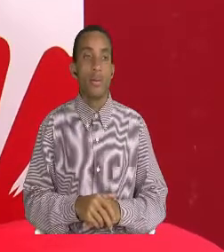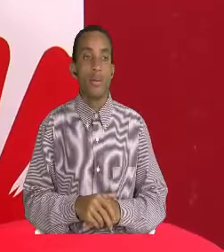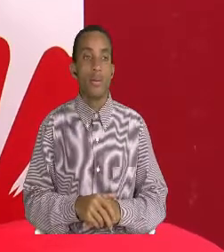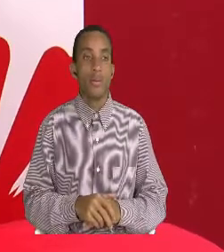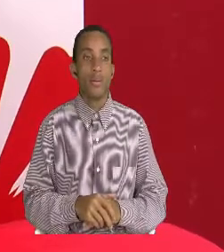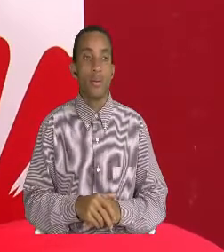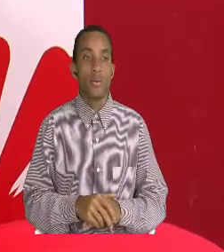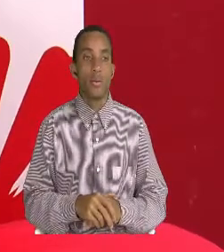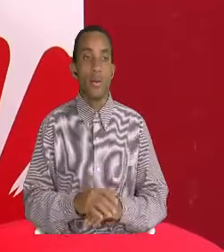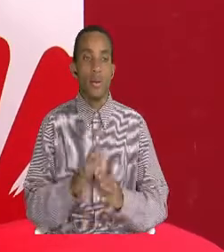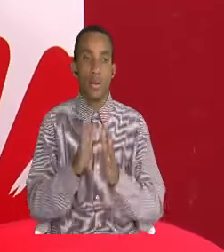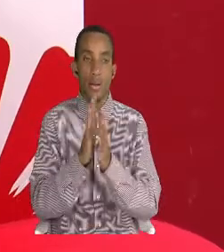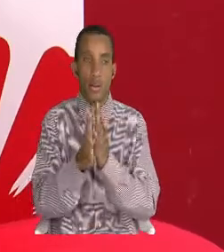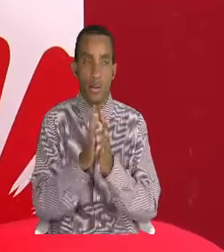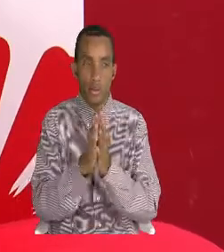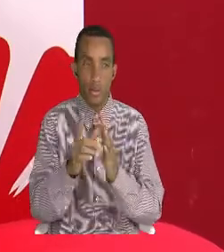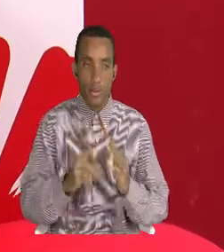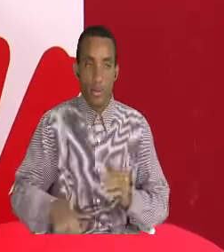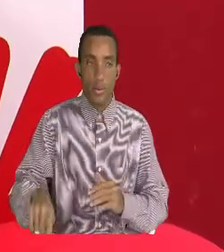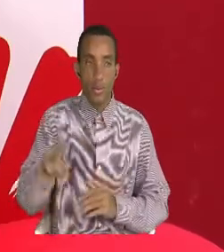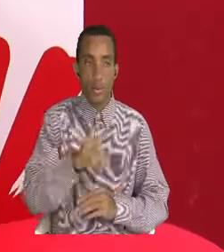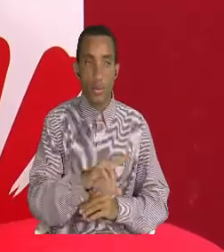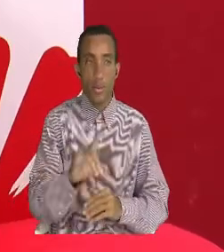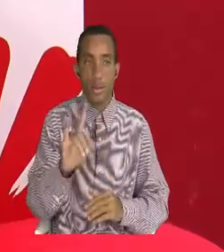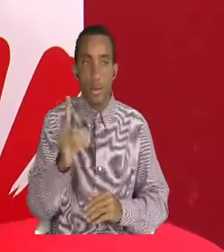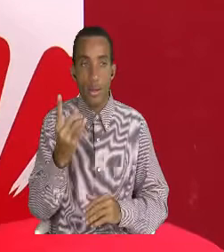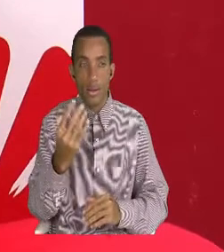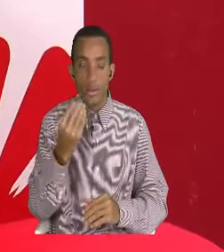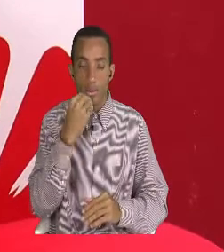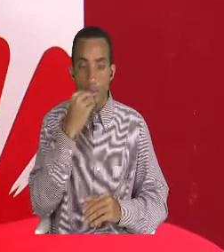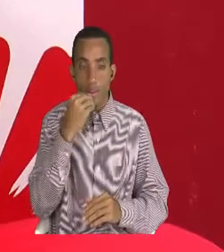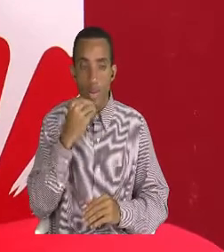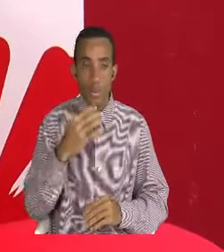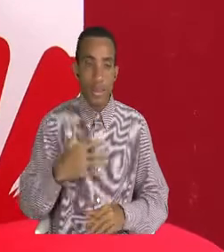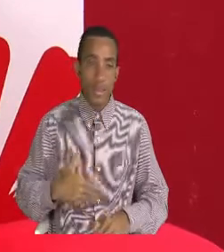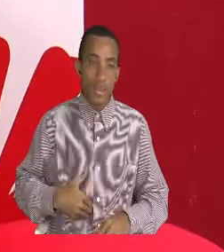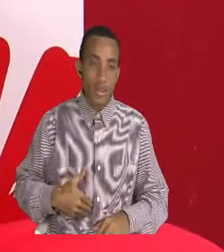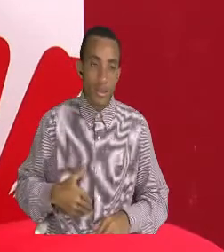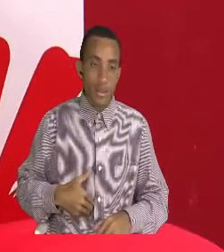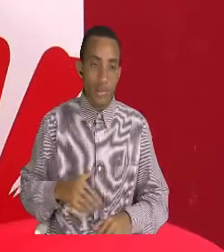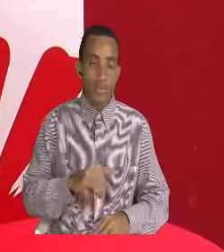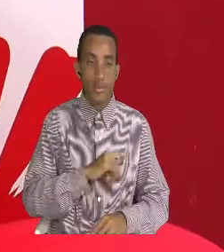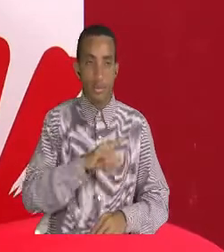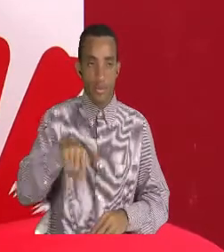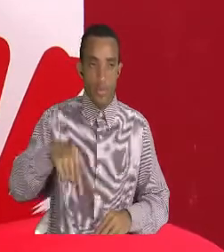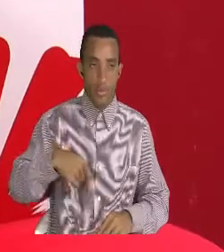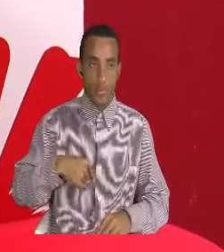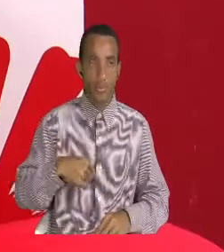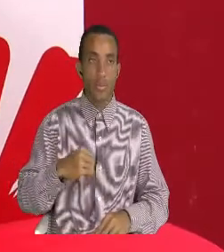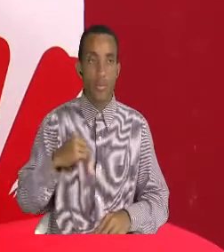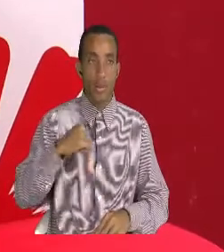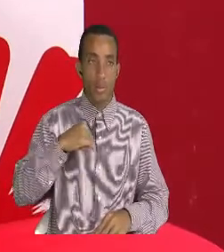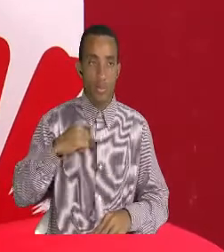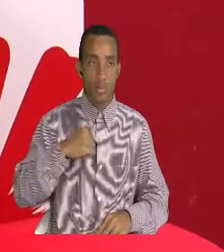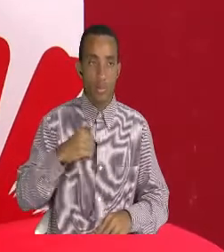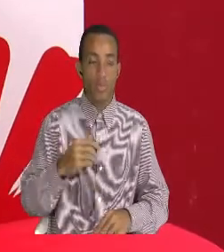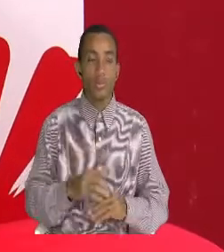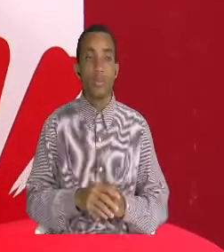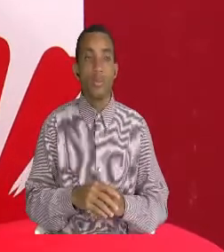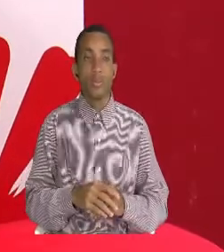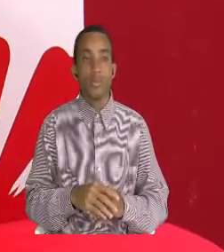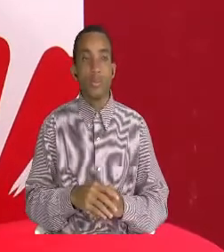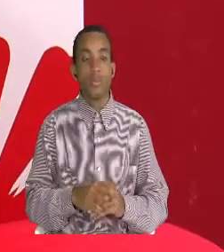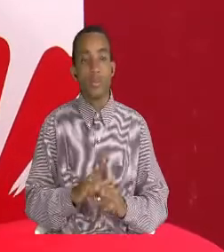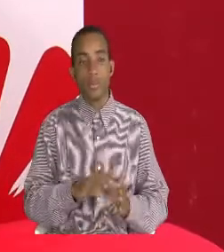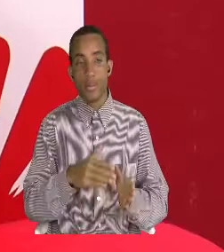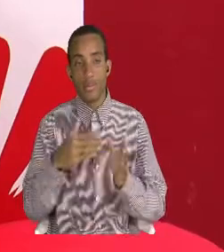Les cuento que si a ustedes les llega a dar hambre en un momentico del día, nosotros aquí tenemos nuestro snack saludable con